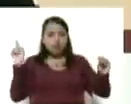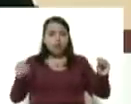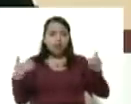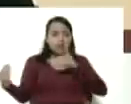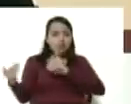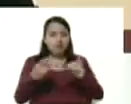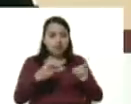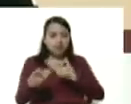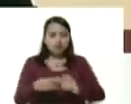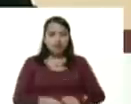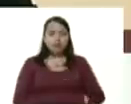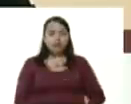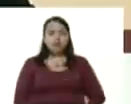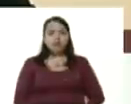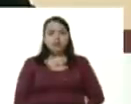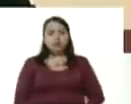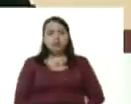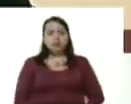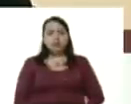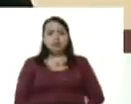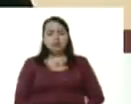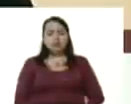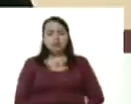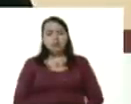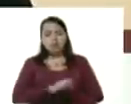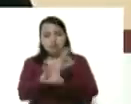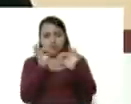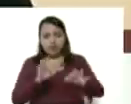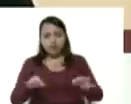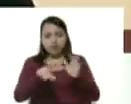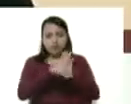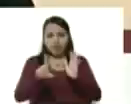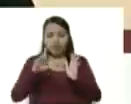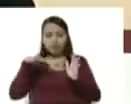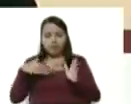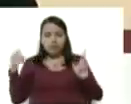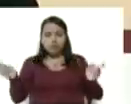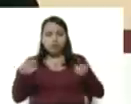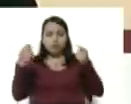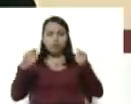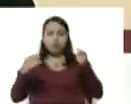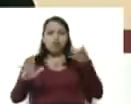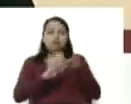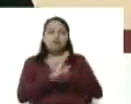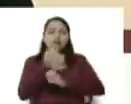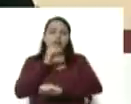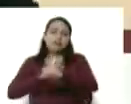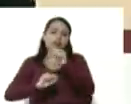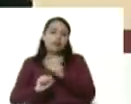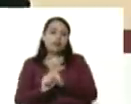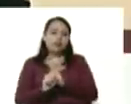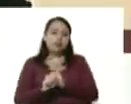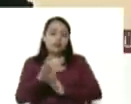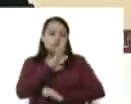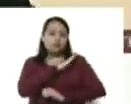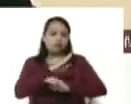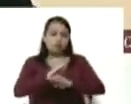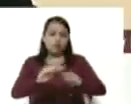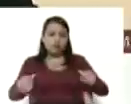debates y en los instrumentos legales que podamos promover para la defensa de la integridad del territorio